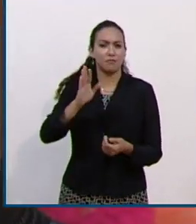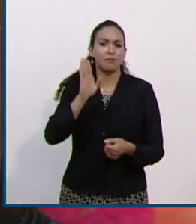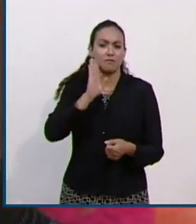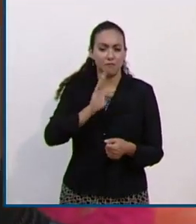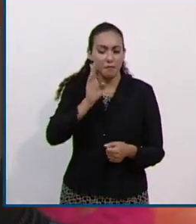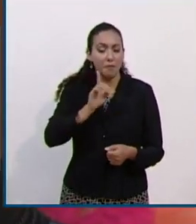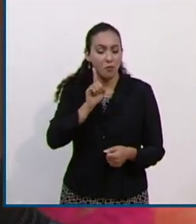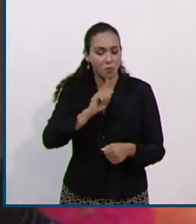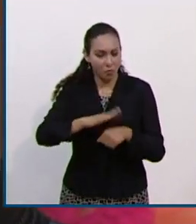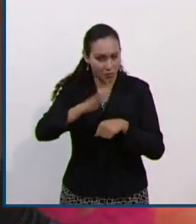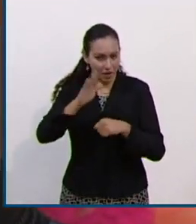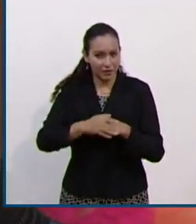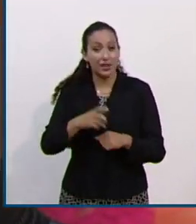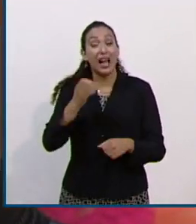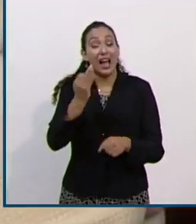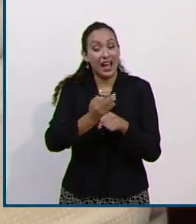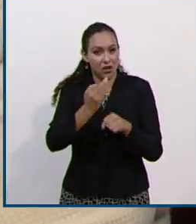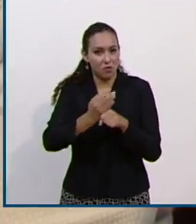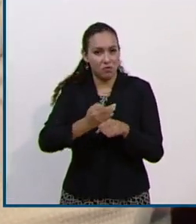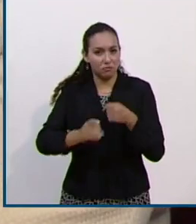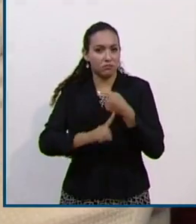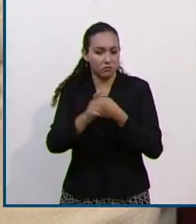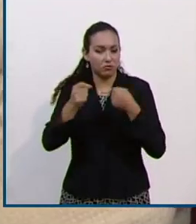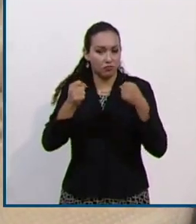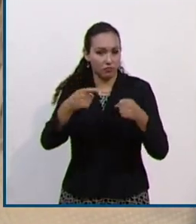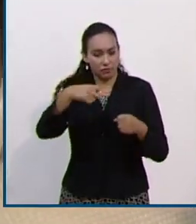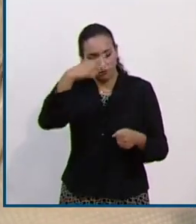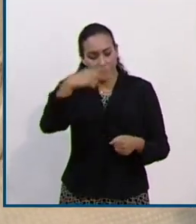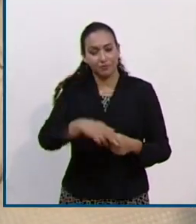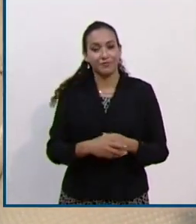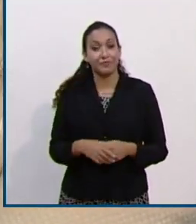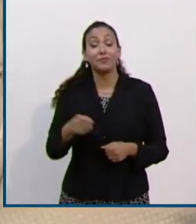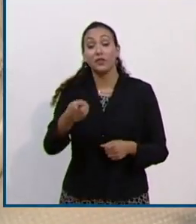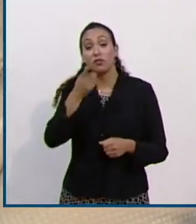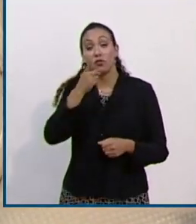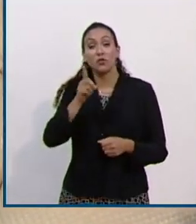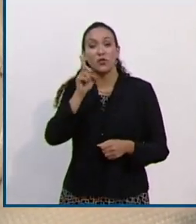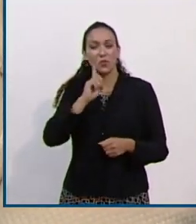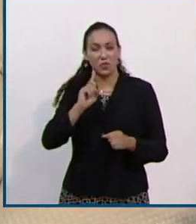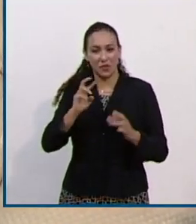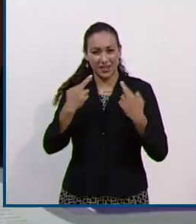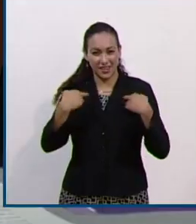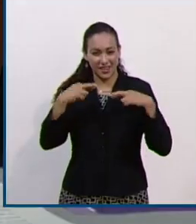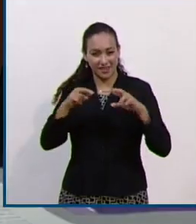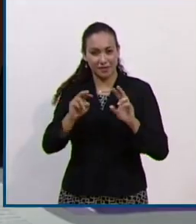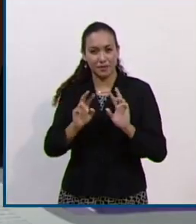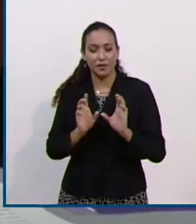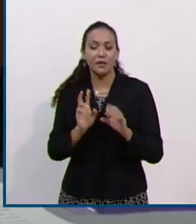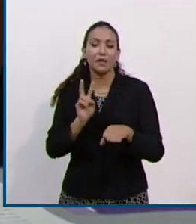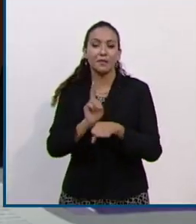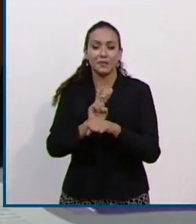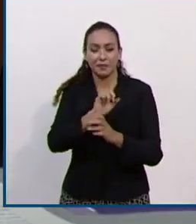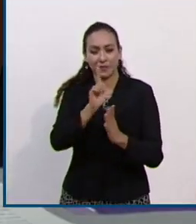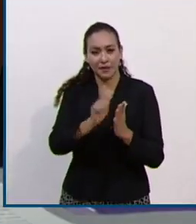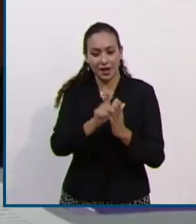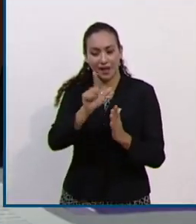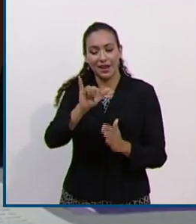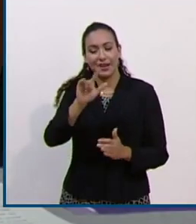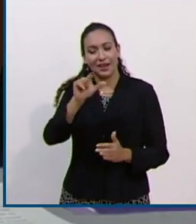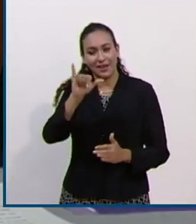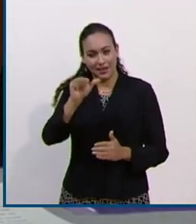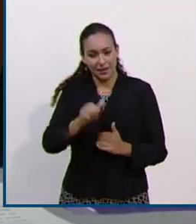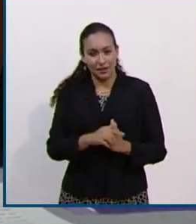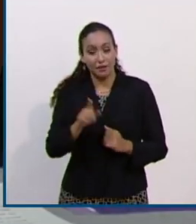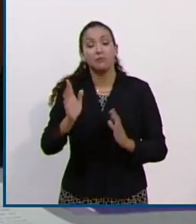enfrenta el feminismo en nuestro país. Así lo señaló la consejera de la Judicatura Federal, Lilia Mónica López Benítez,